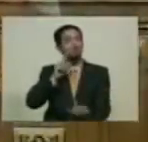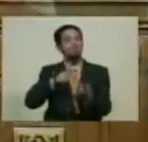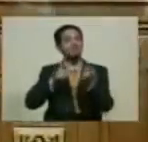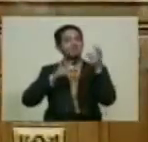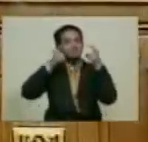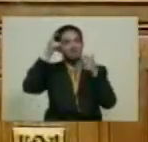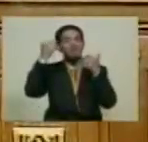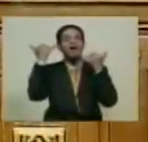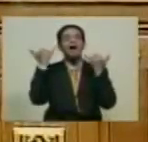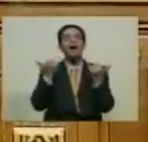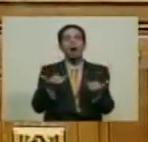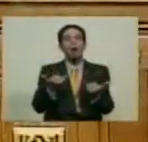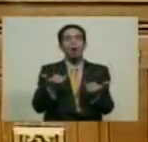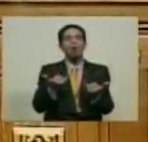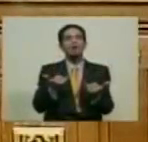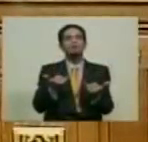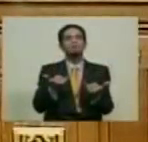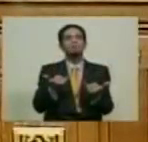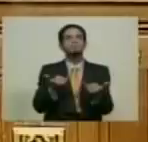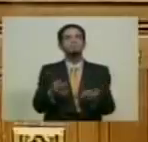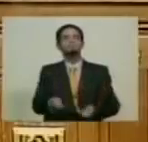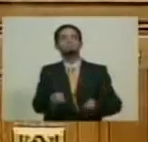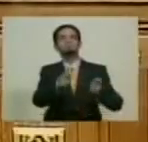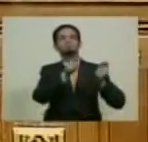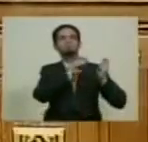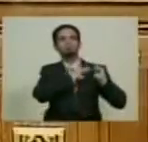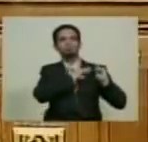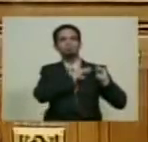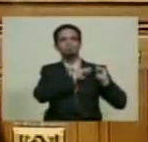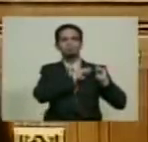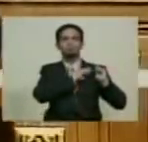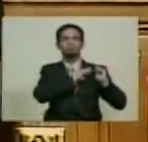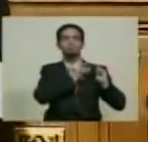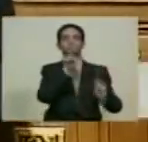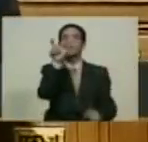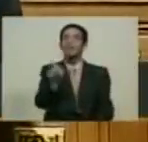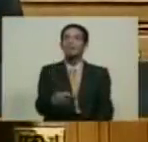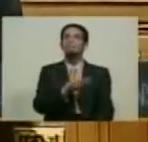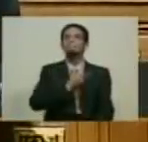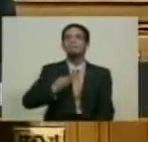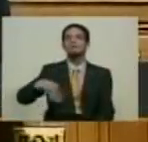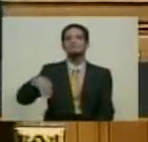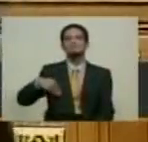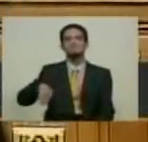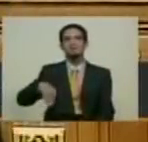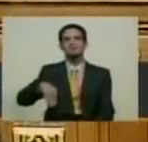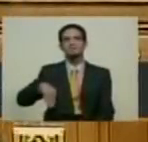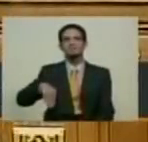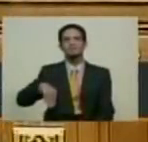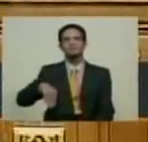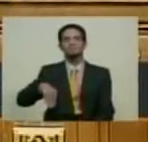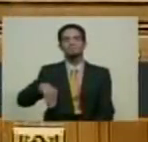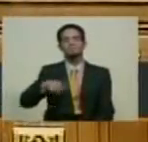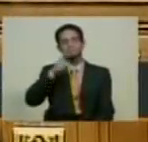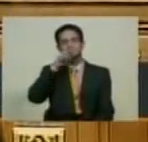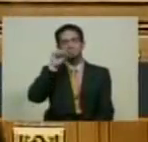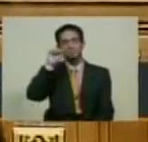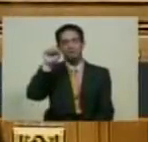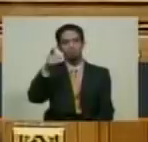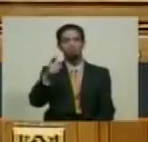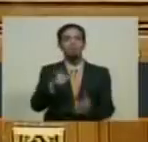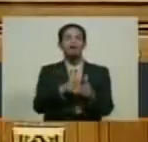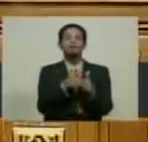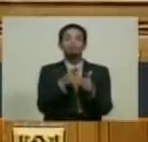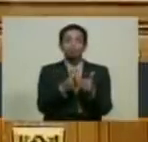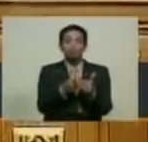Ahora, desde las trincheras que nos ha dado, que nos ha encomendado nuestro camarada presidente obrero Nicolás Maduro. Entonces,